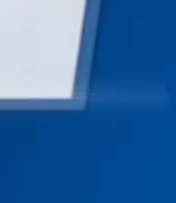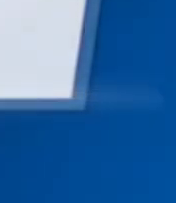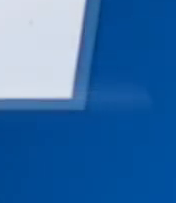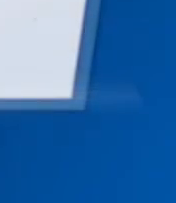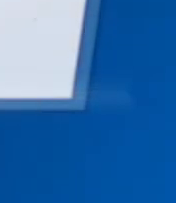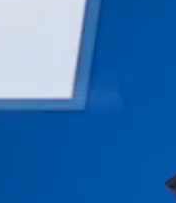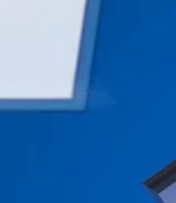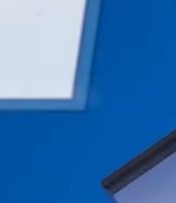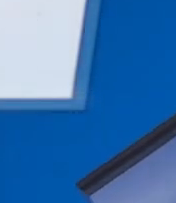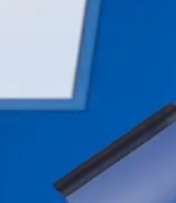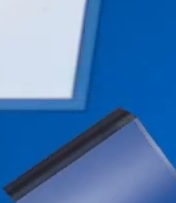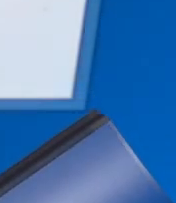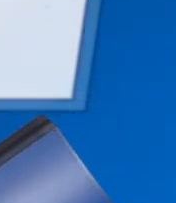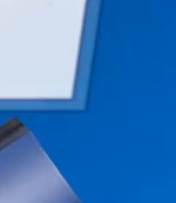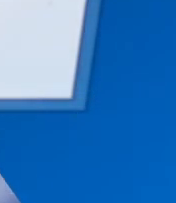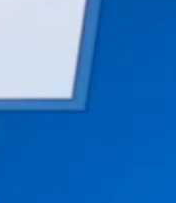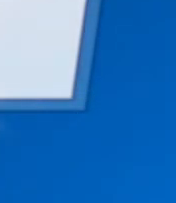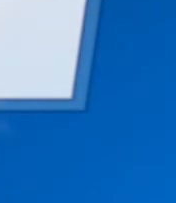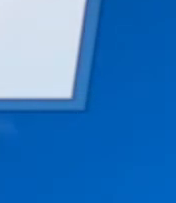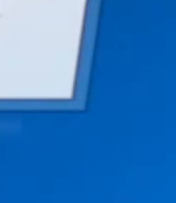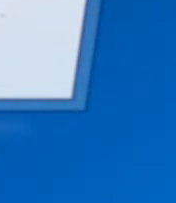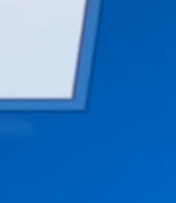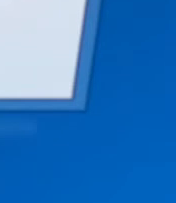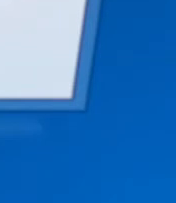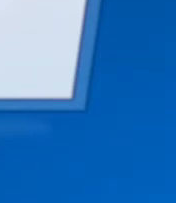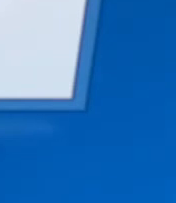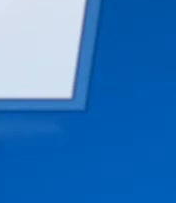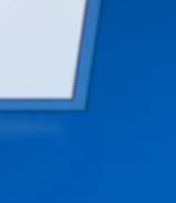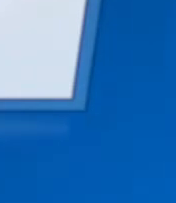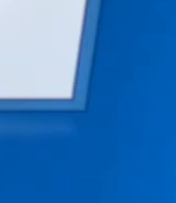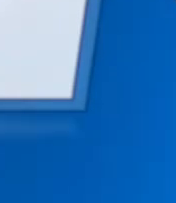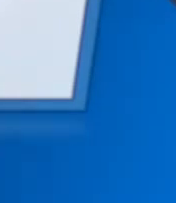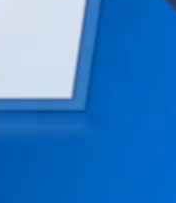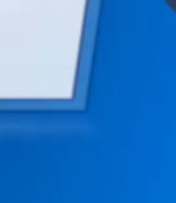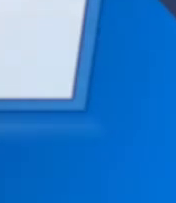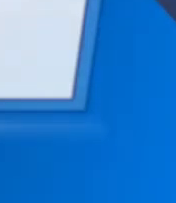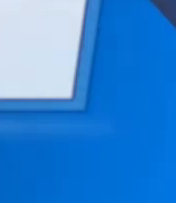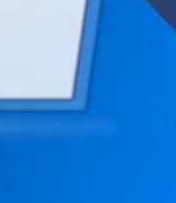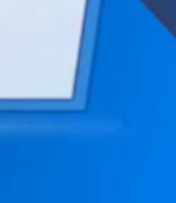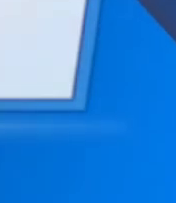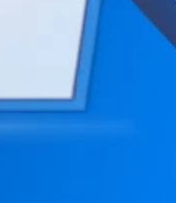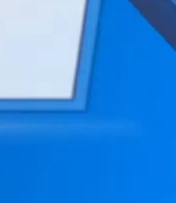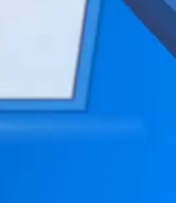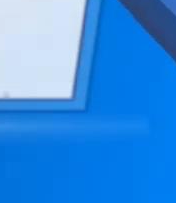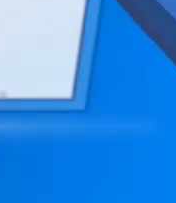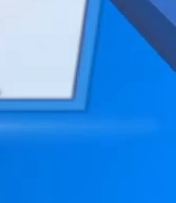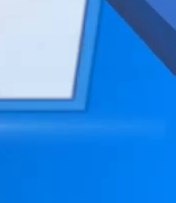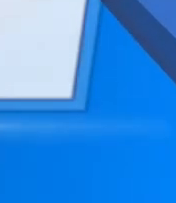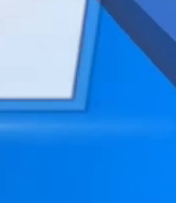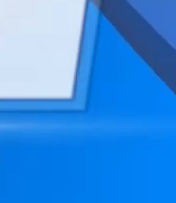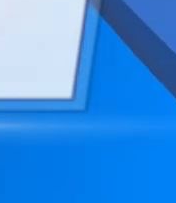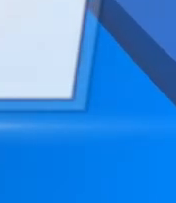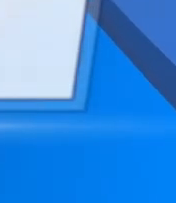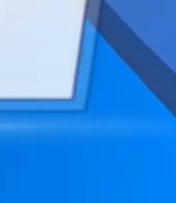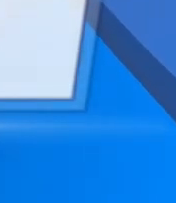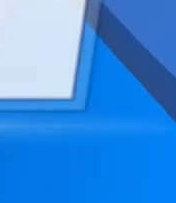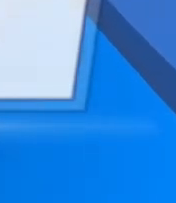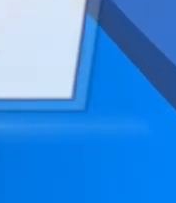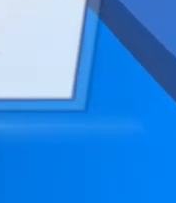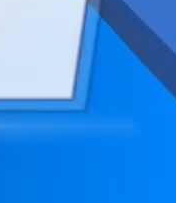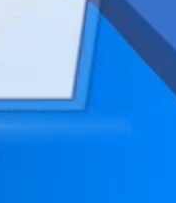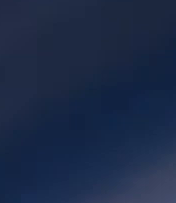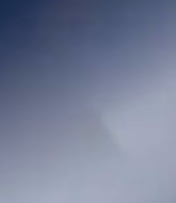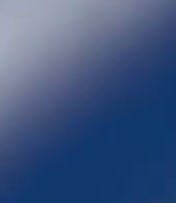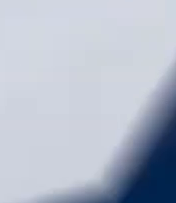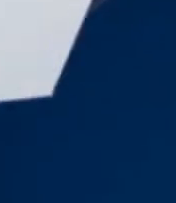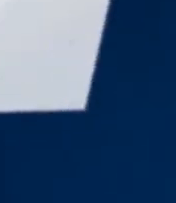de los Derechos Colectivos recibe a Antonio Torres Collantes, presidente nacional del Comité de Derechos Humanos del Ecuador, quien expondrá sus